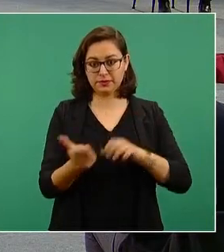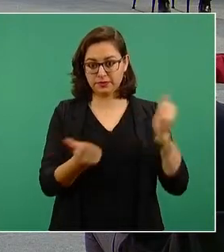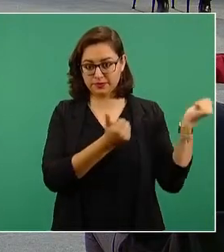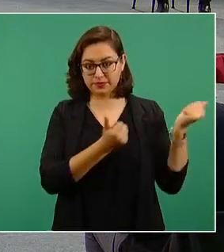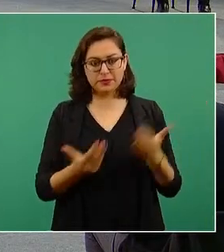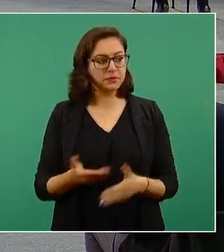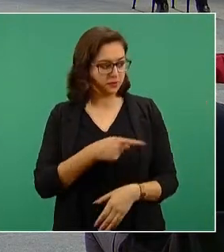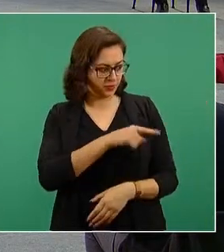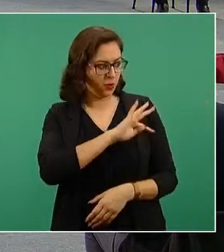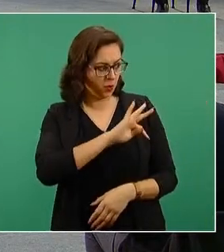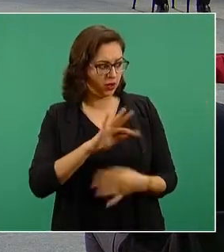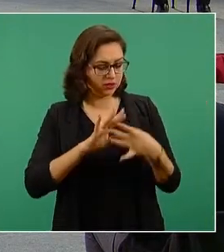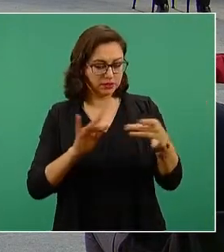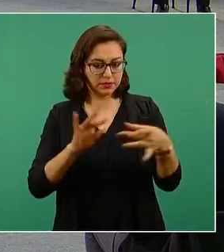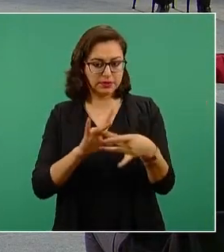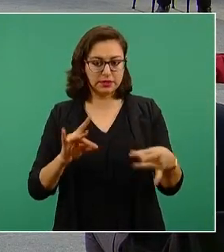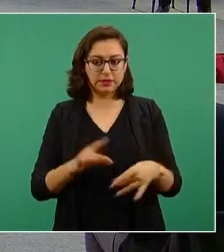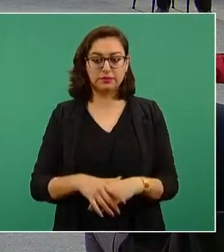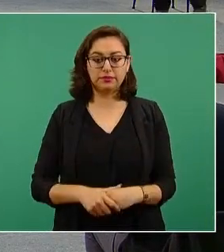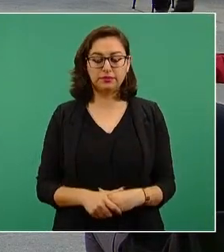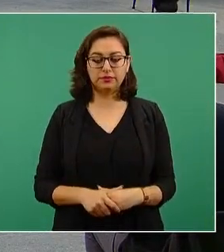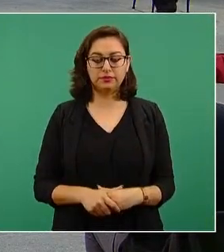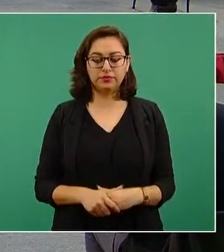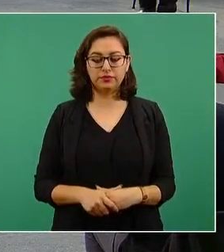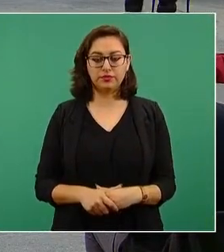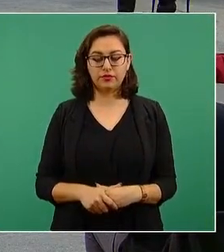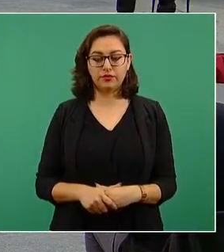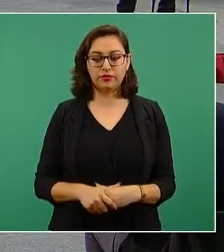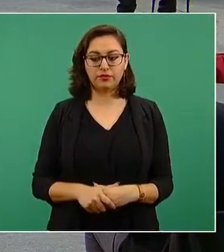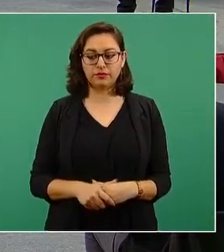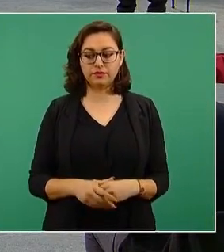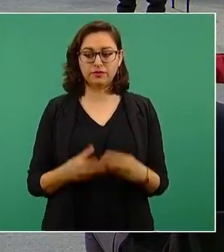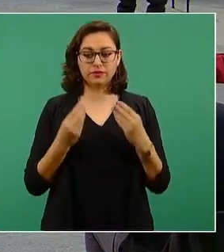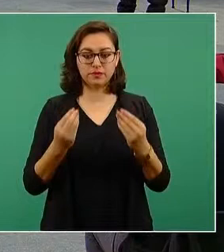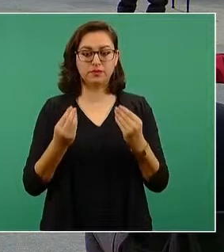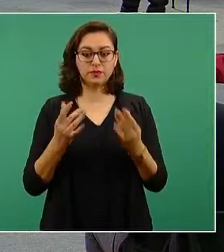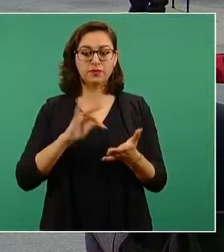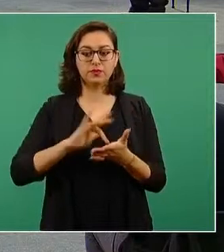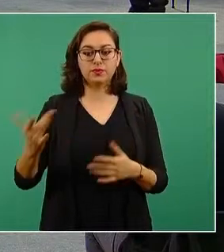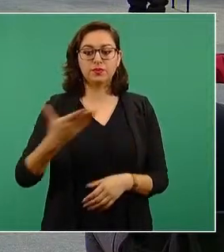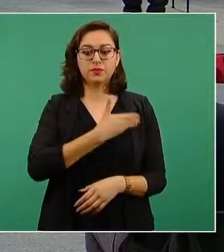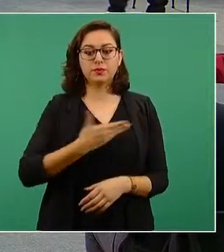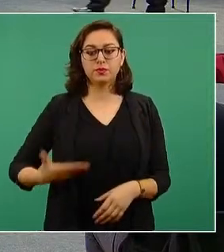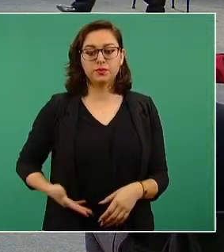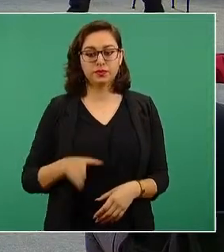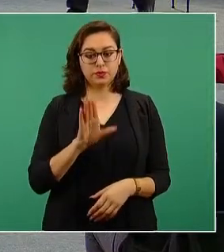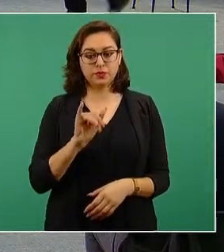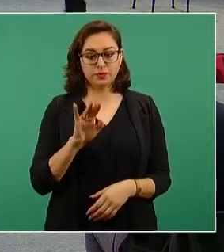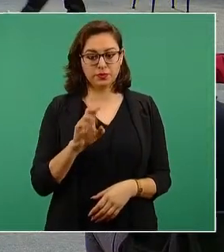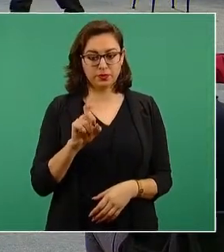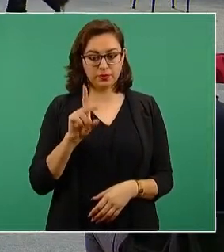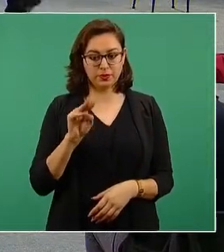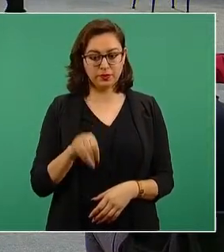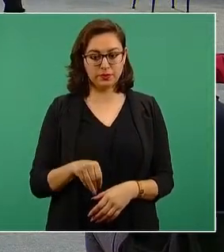¿por qué no lo explicas, de favor? Y agradecerle al presidente Biden por esto.